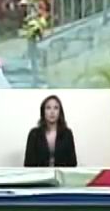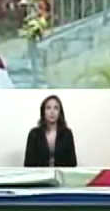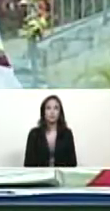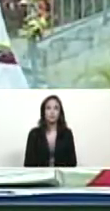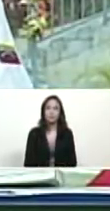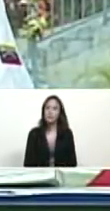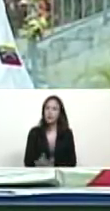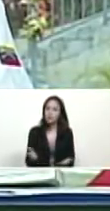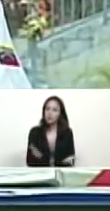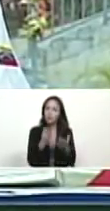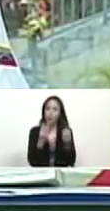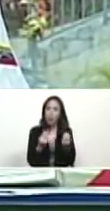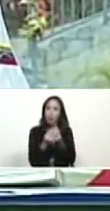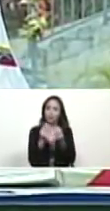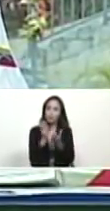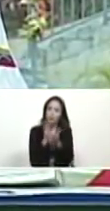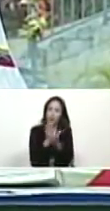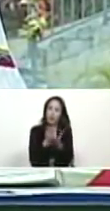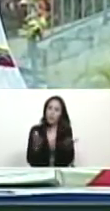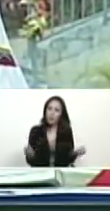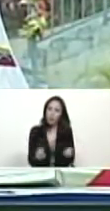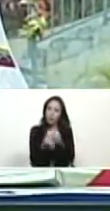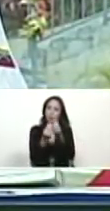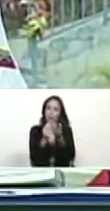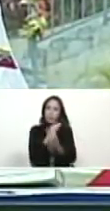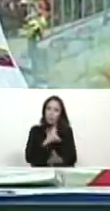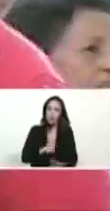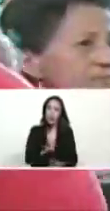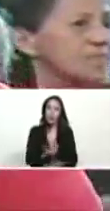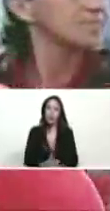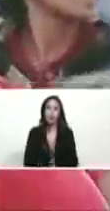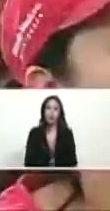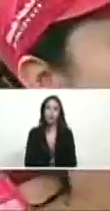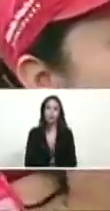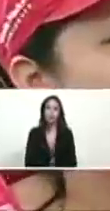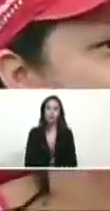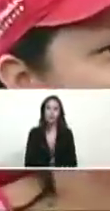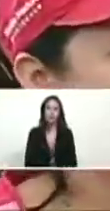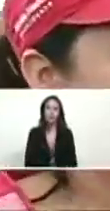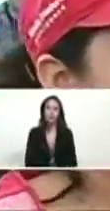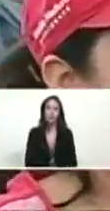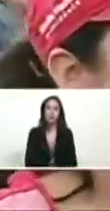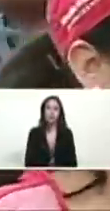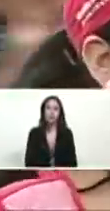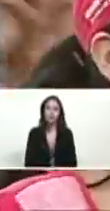Siempre se puede más. Siempre se puede.